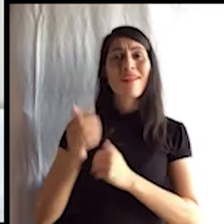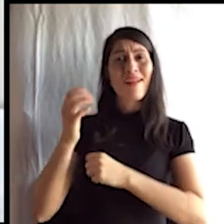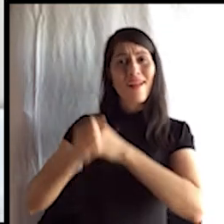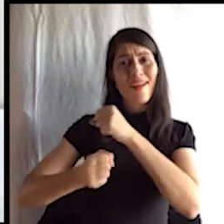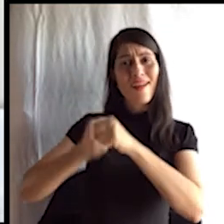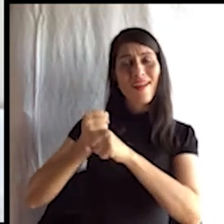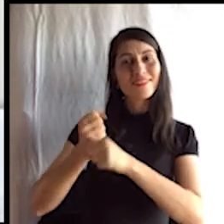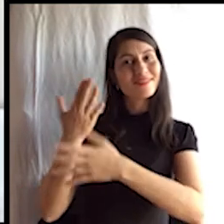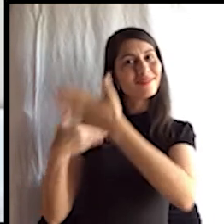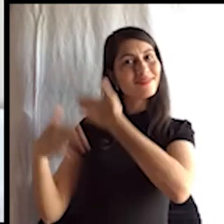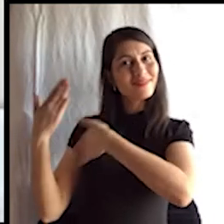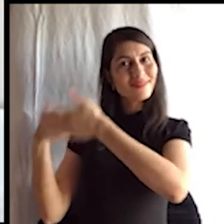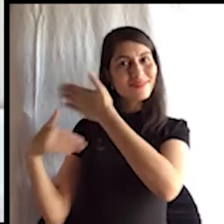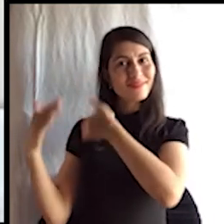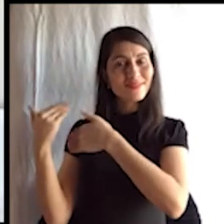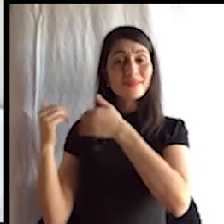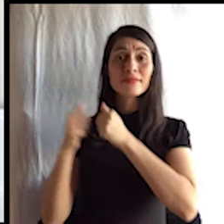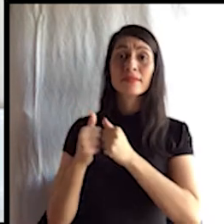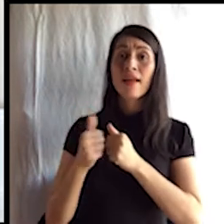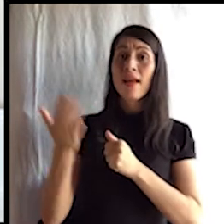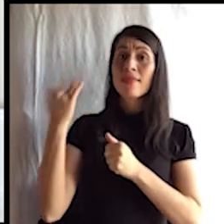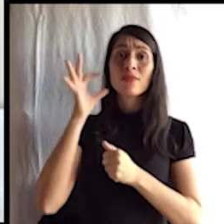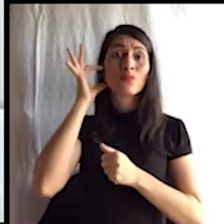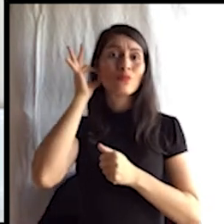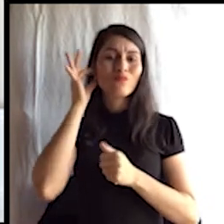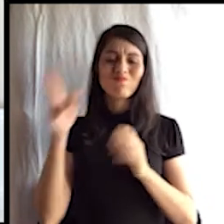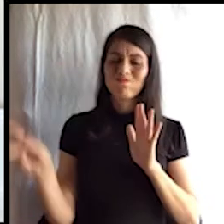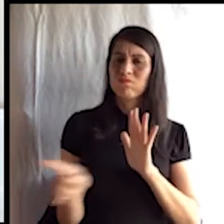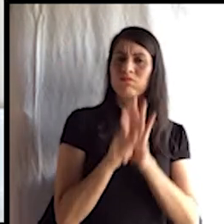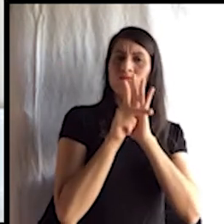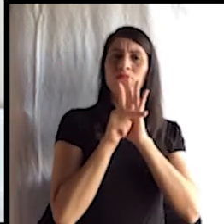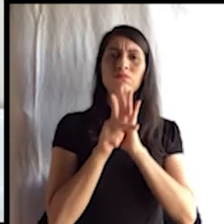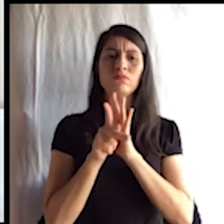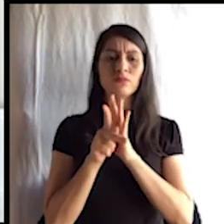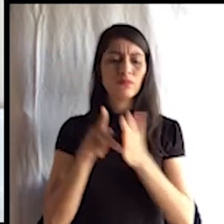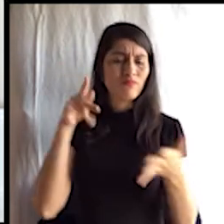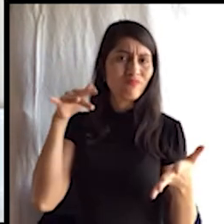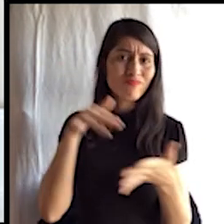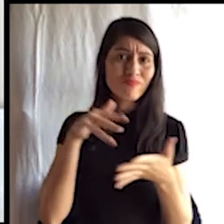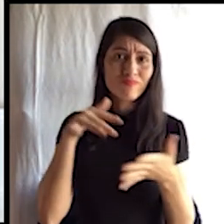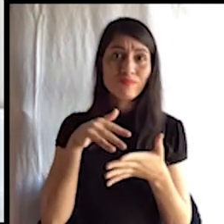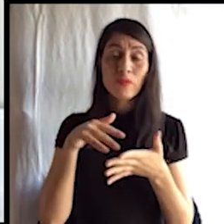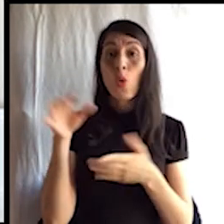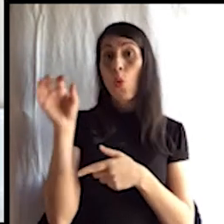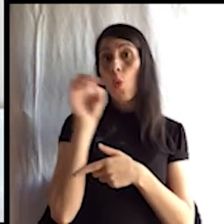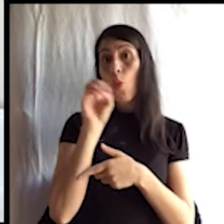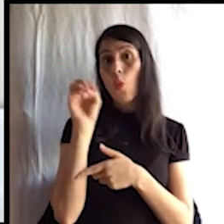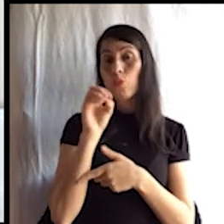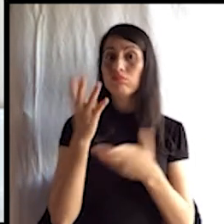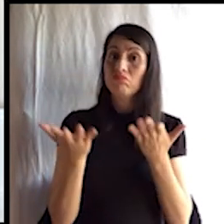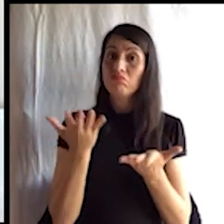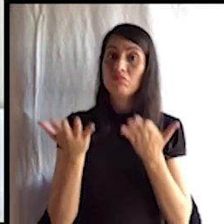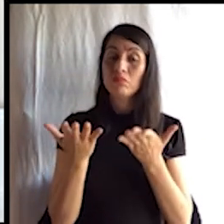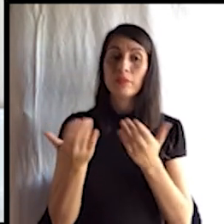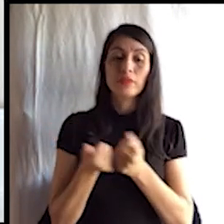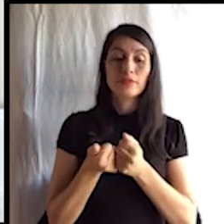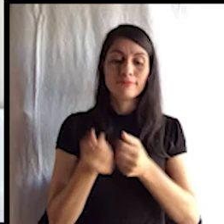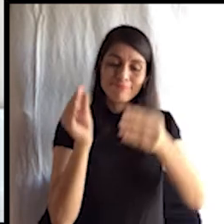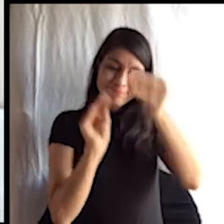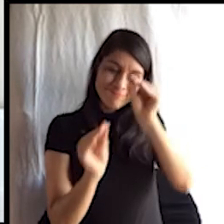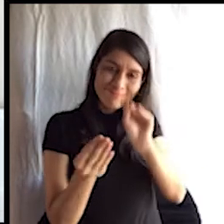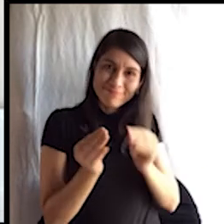hace mucho tiempo, a nivel histórico, a las mujeres se nos había prohibido estudiar, hacer